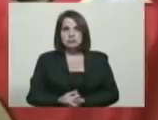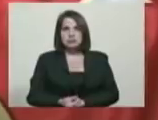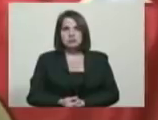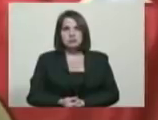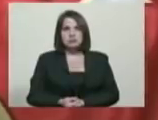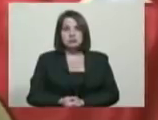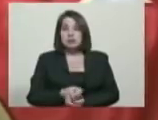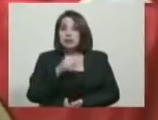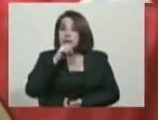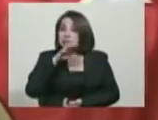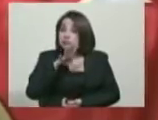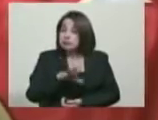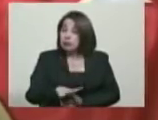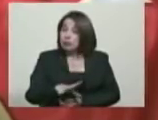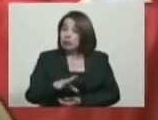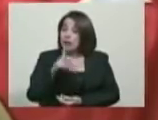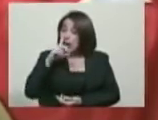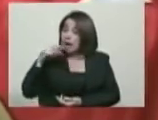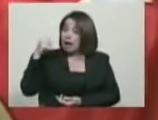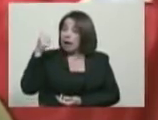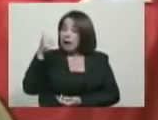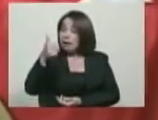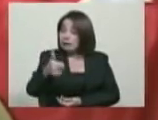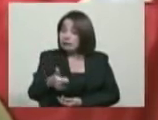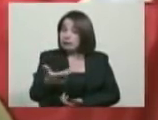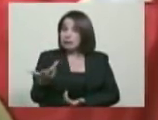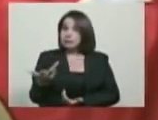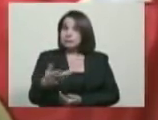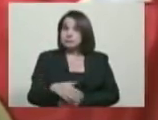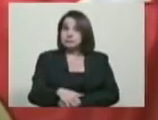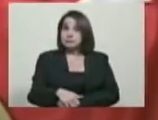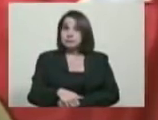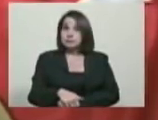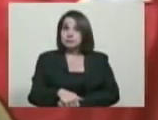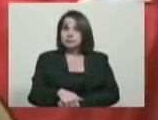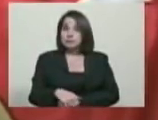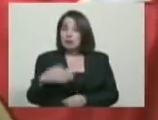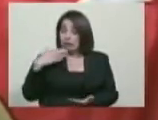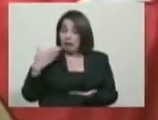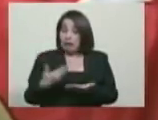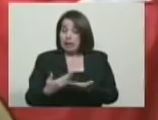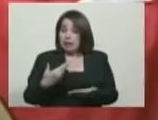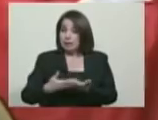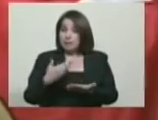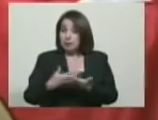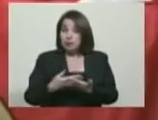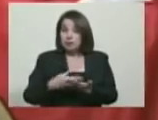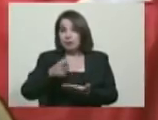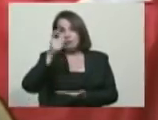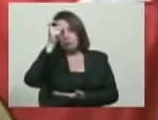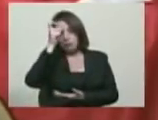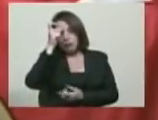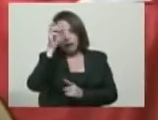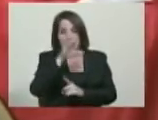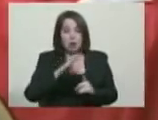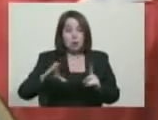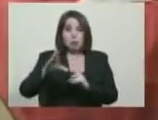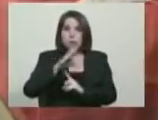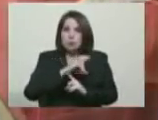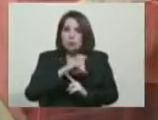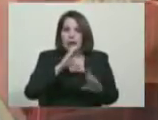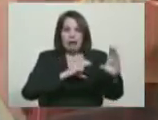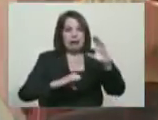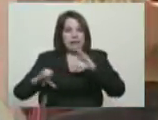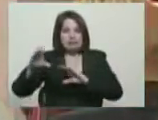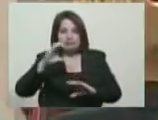Una historia larga. Los aportes de Turquía, la cultura turca, a la cultura, a la ciencia,